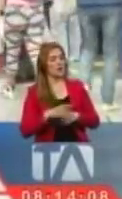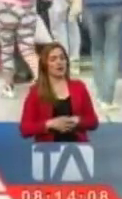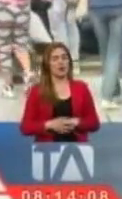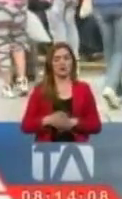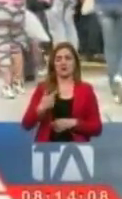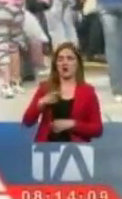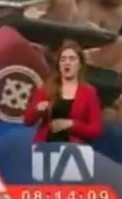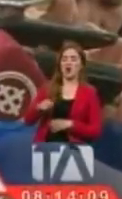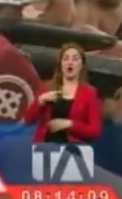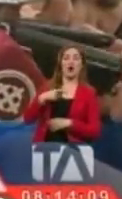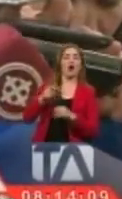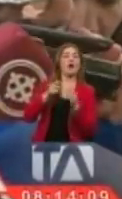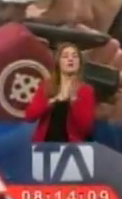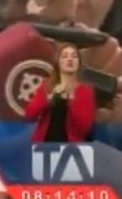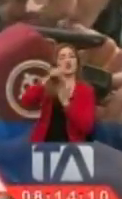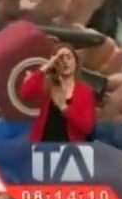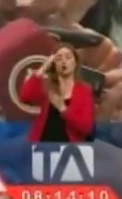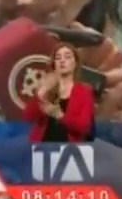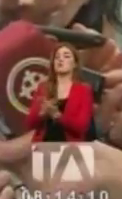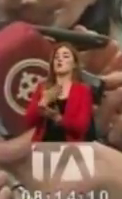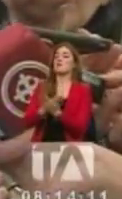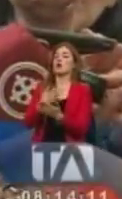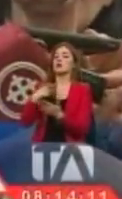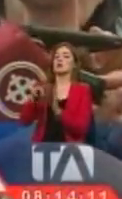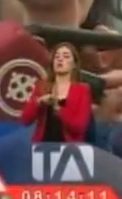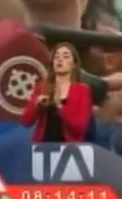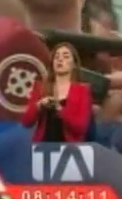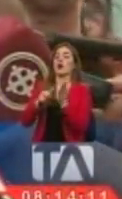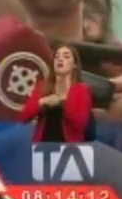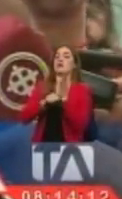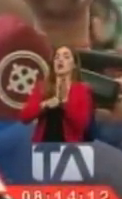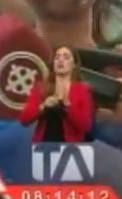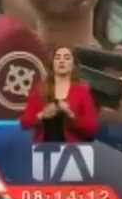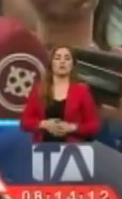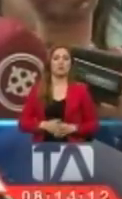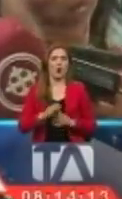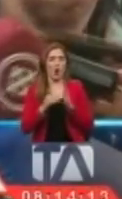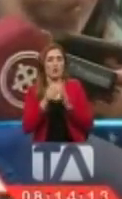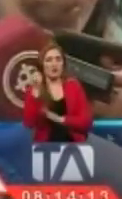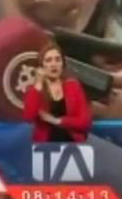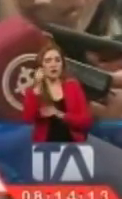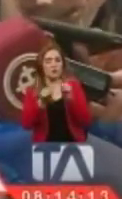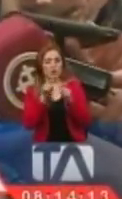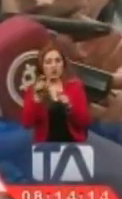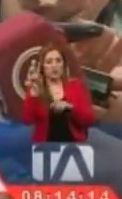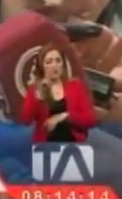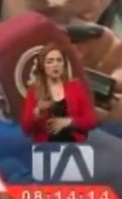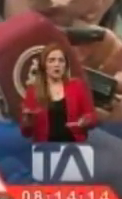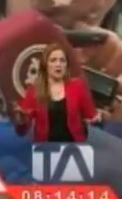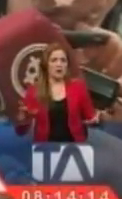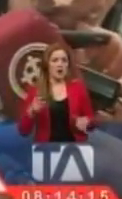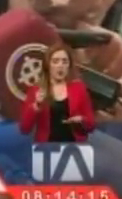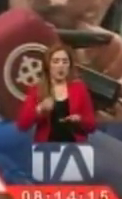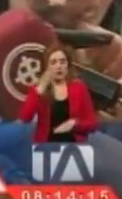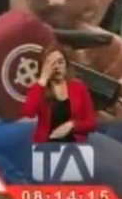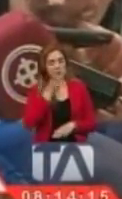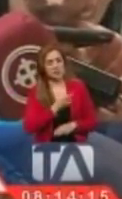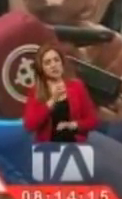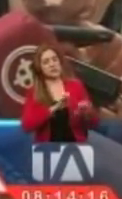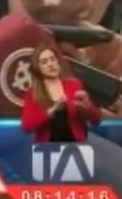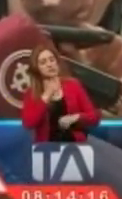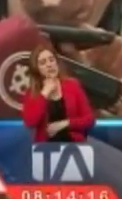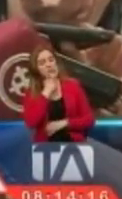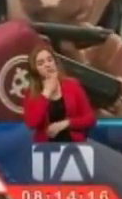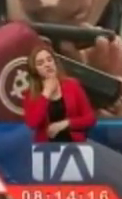a pesar de su fallo lo consideramos como una vulneración a los derechos de la población venezolana realmente la jueza tendrá que calificar